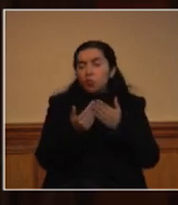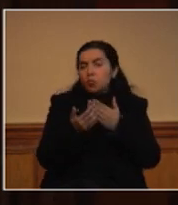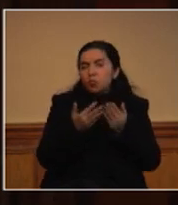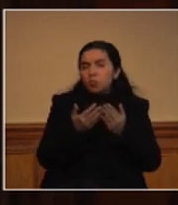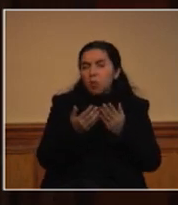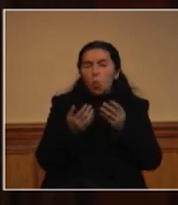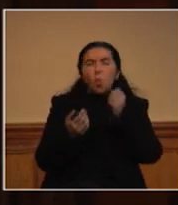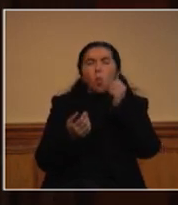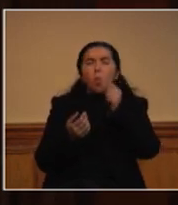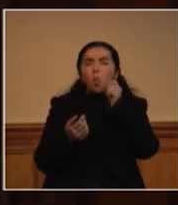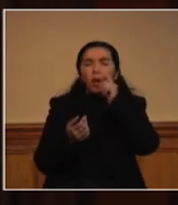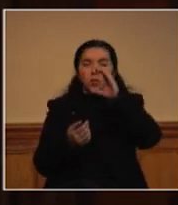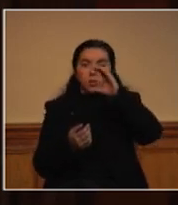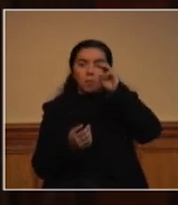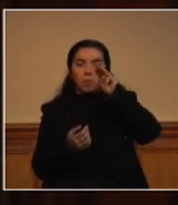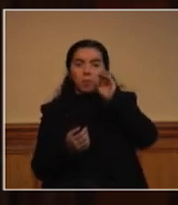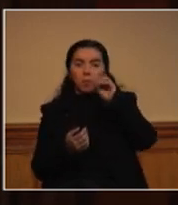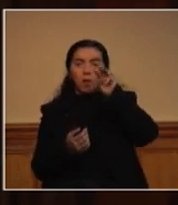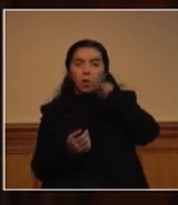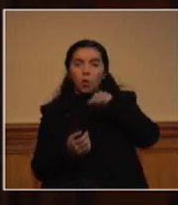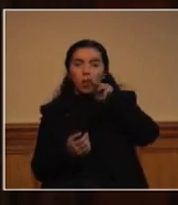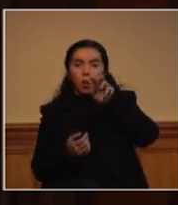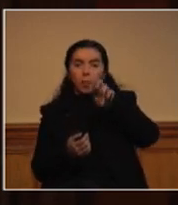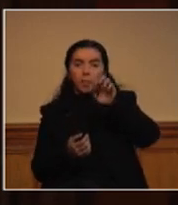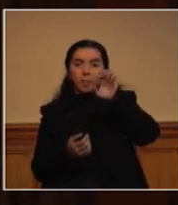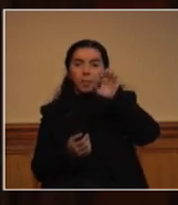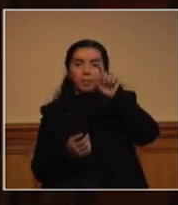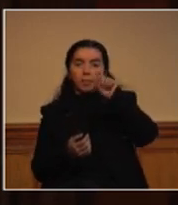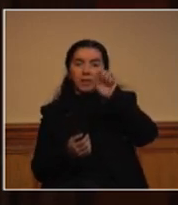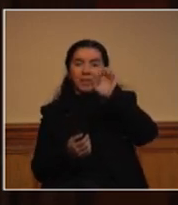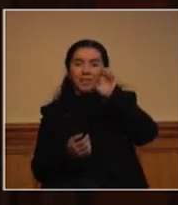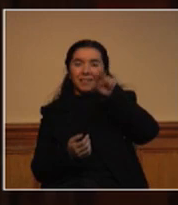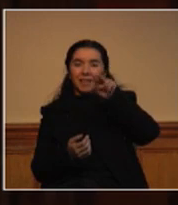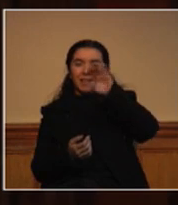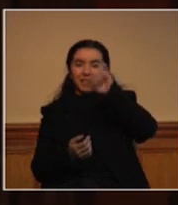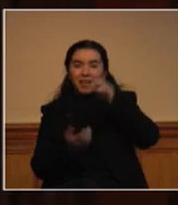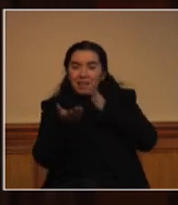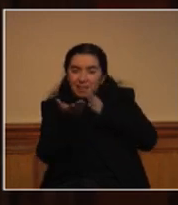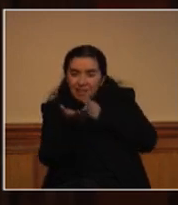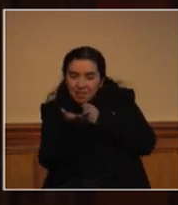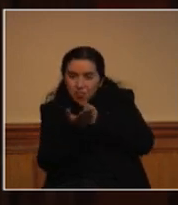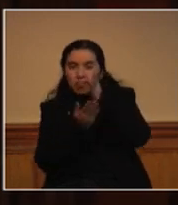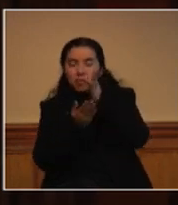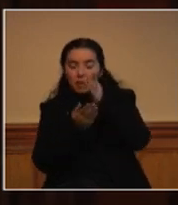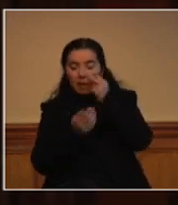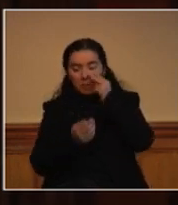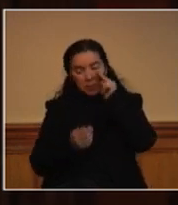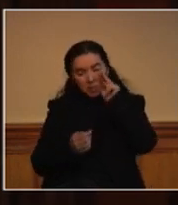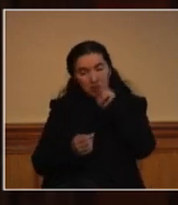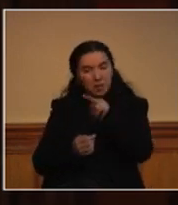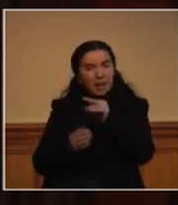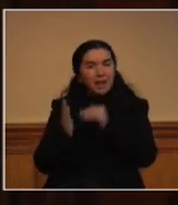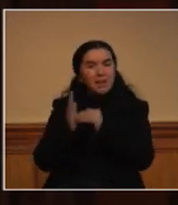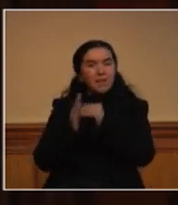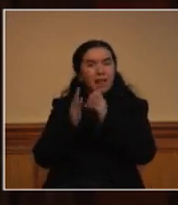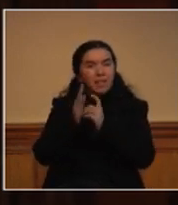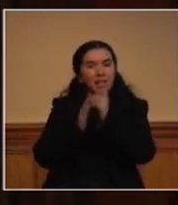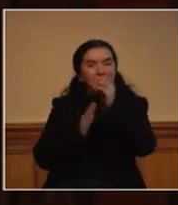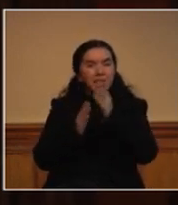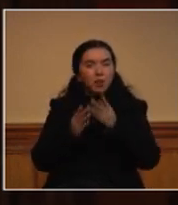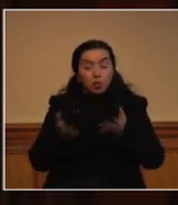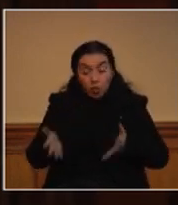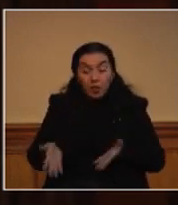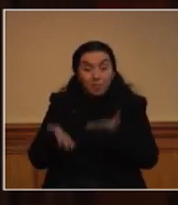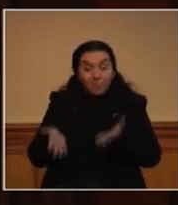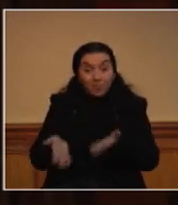¿Cuáles son las competencias emergentes que podemos reconocer, encontrar en estos niveles de desarrollo como